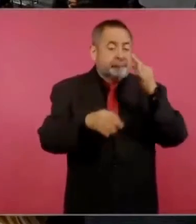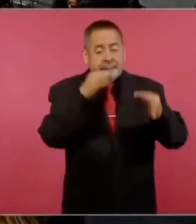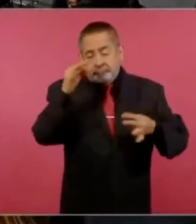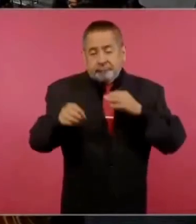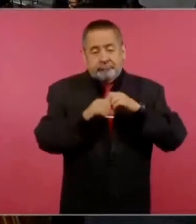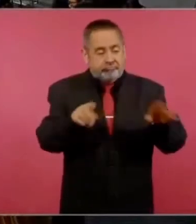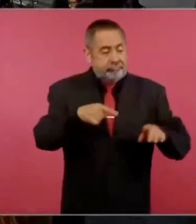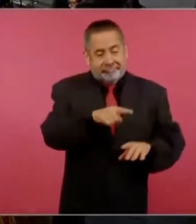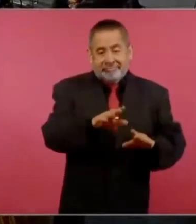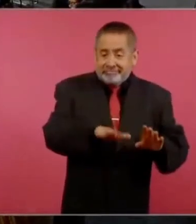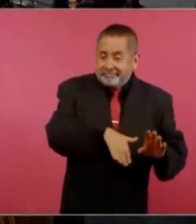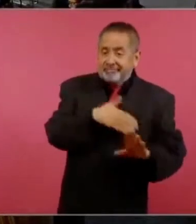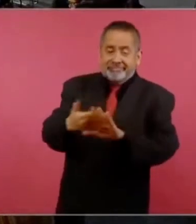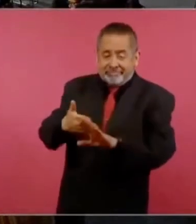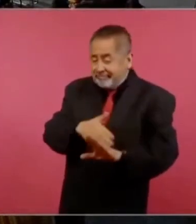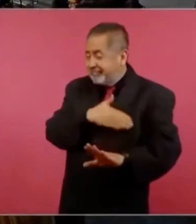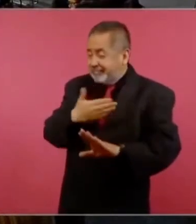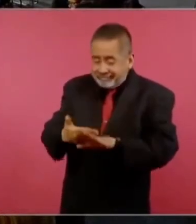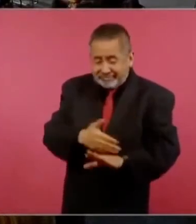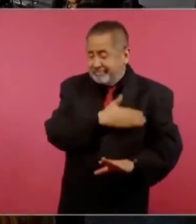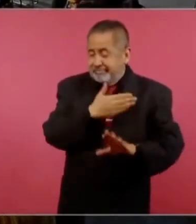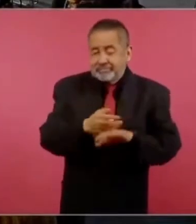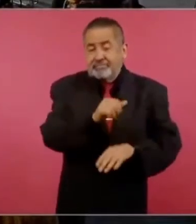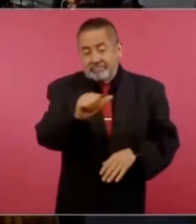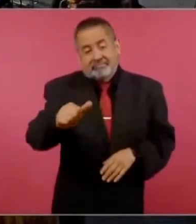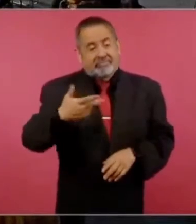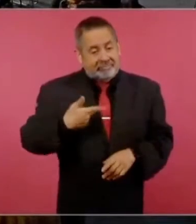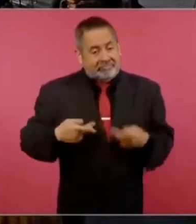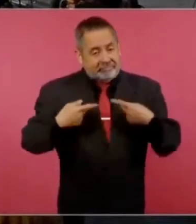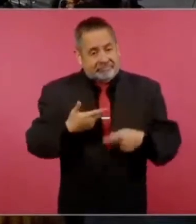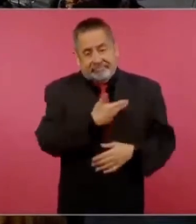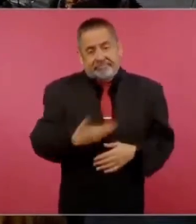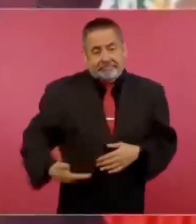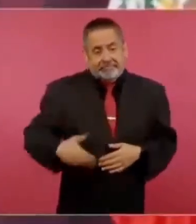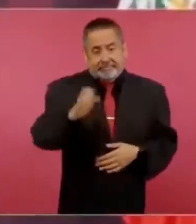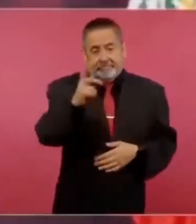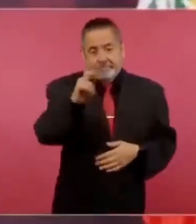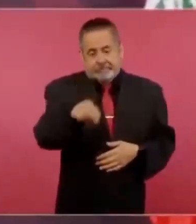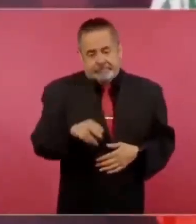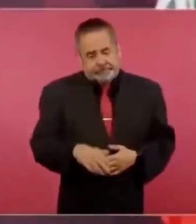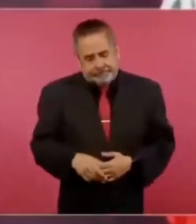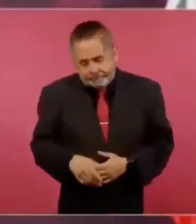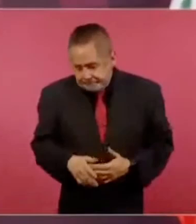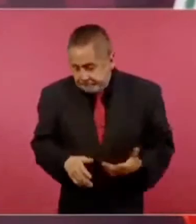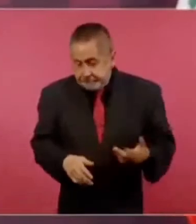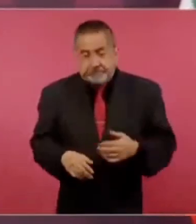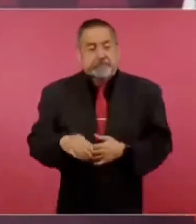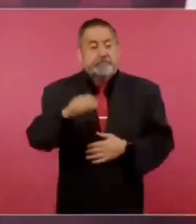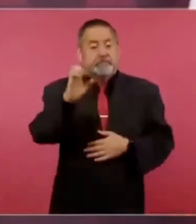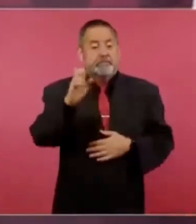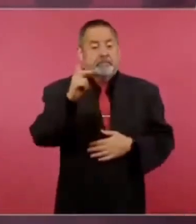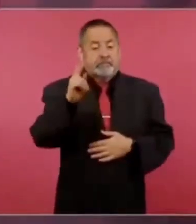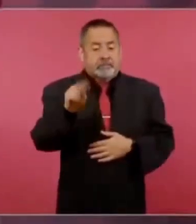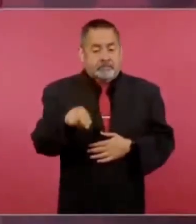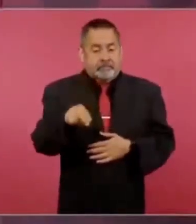para golpear al presidente Peña, al grado que el presidente Peña termina con una